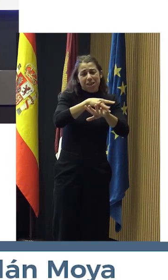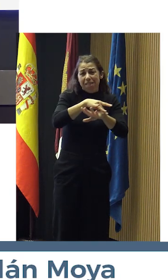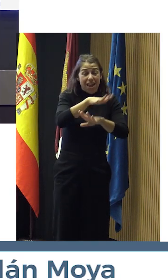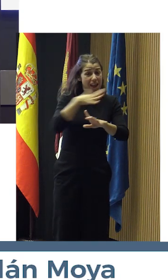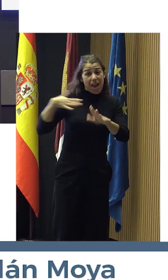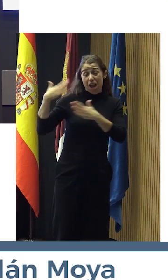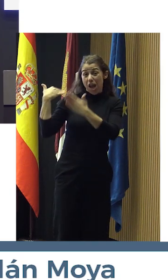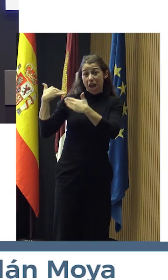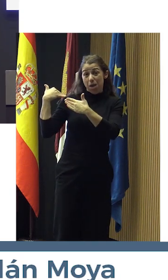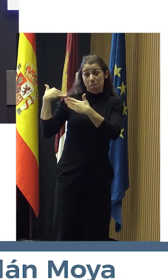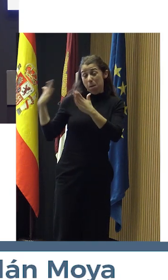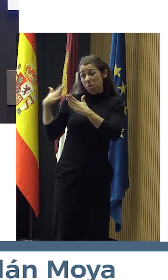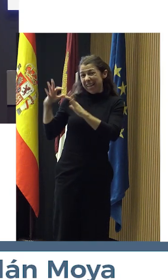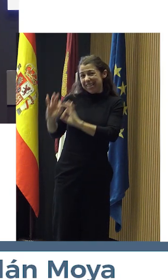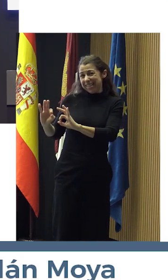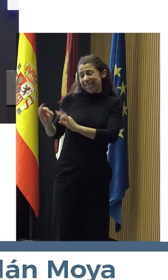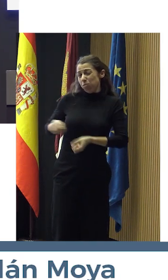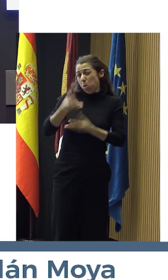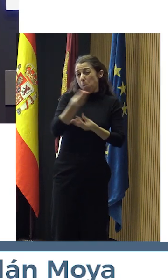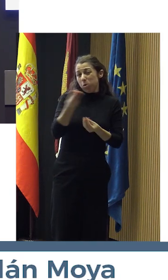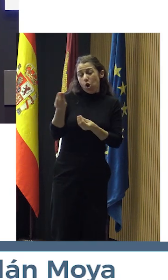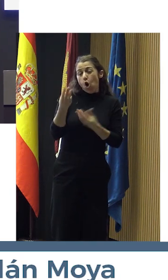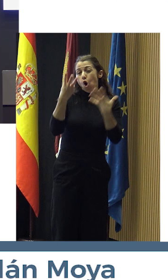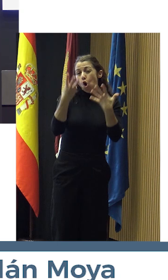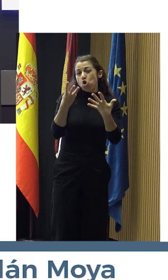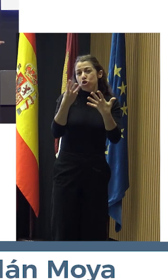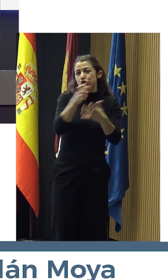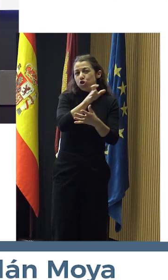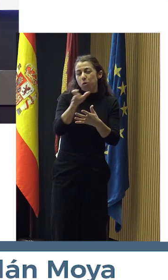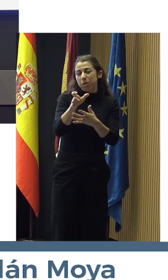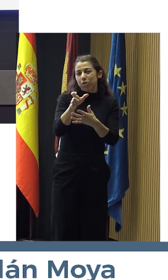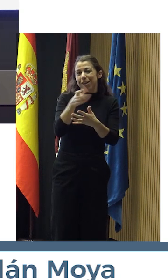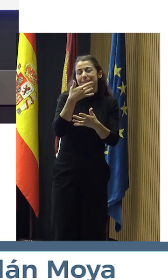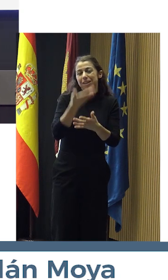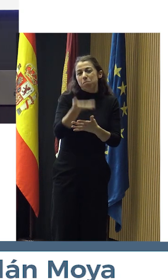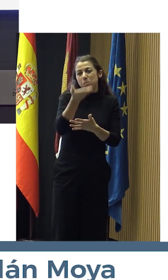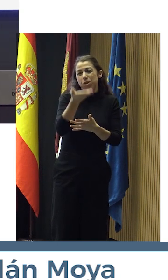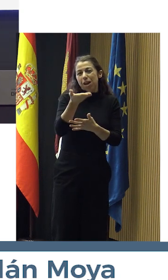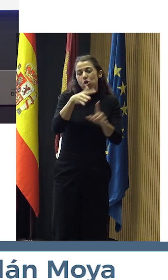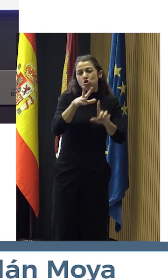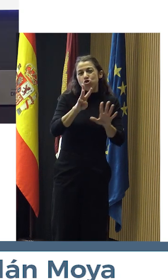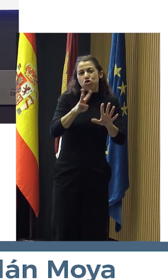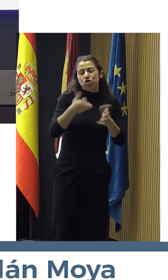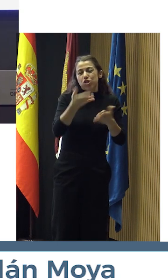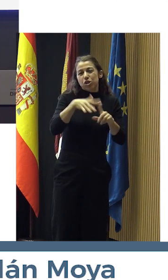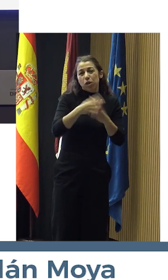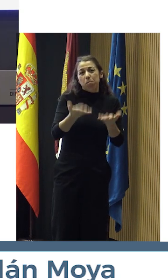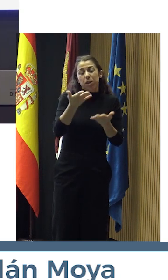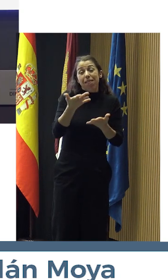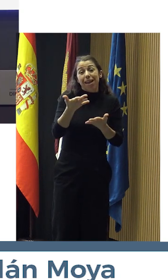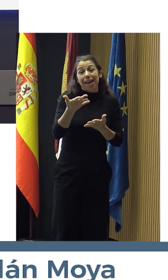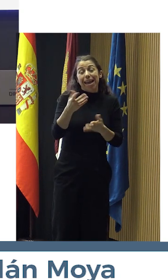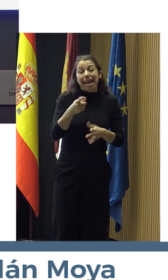época, y en particular habla de 8 casos consistentes con lo que podríamos conocer hoy en día como cáncer de